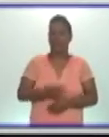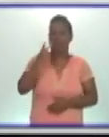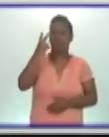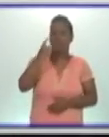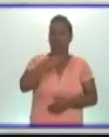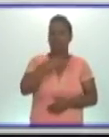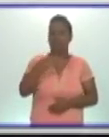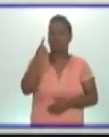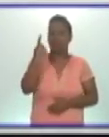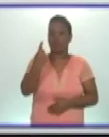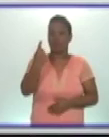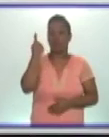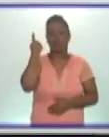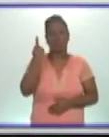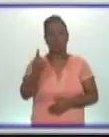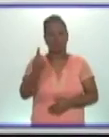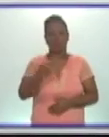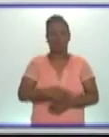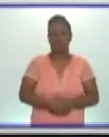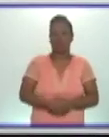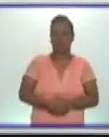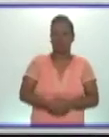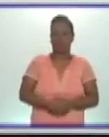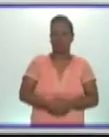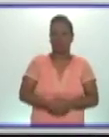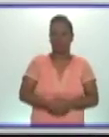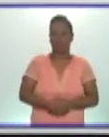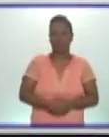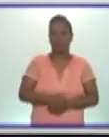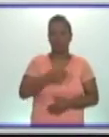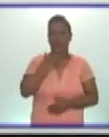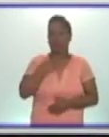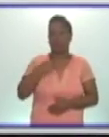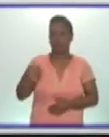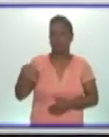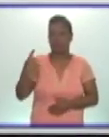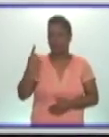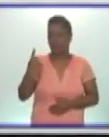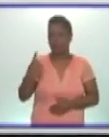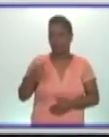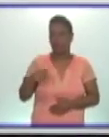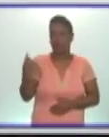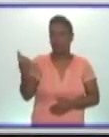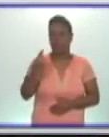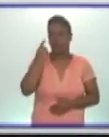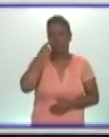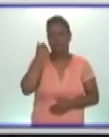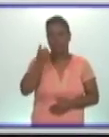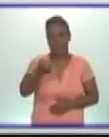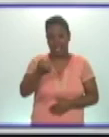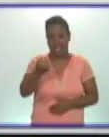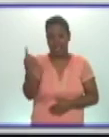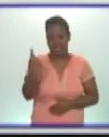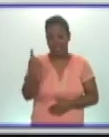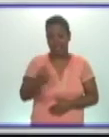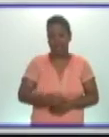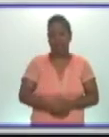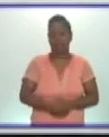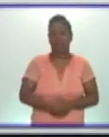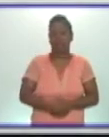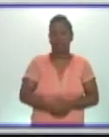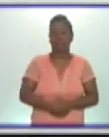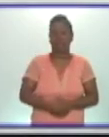exponente del término de arriba menos el exponente del término de abajo. 2 menos 1 es igual a 1. Quiere decir que esta letra